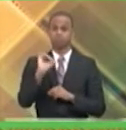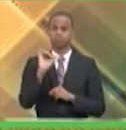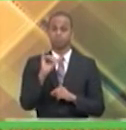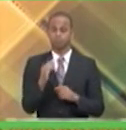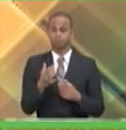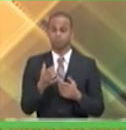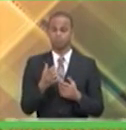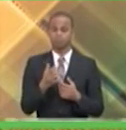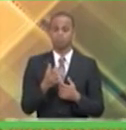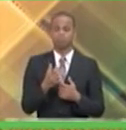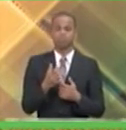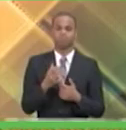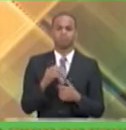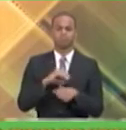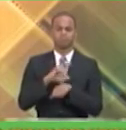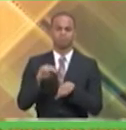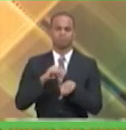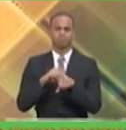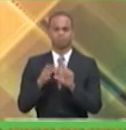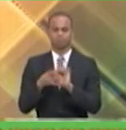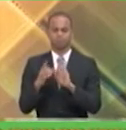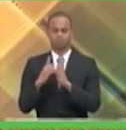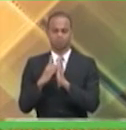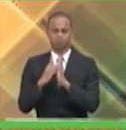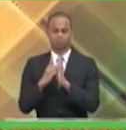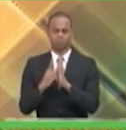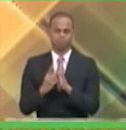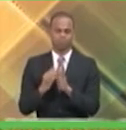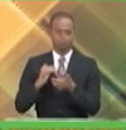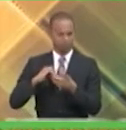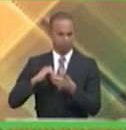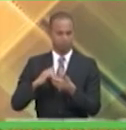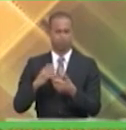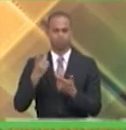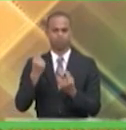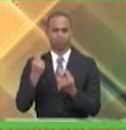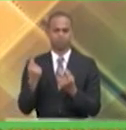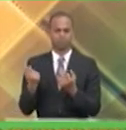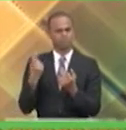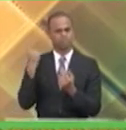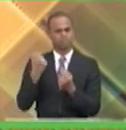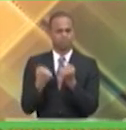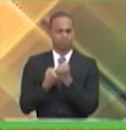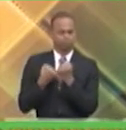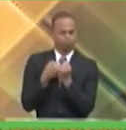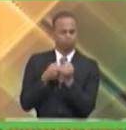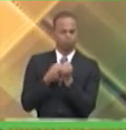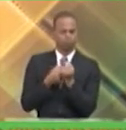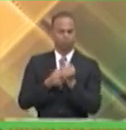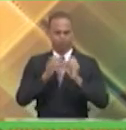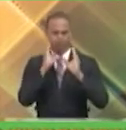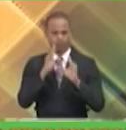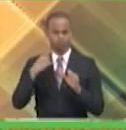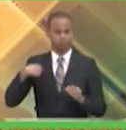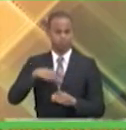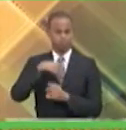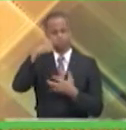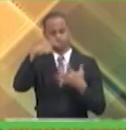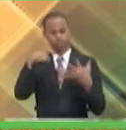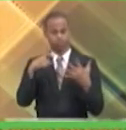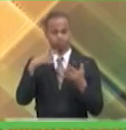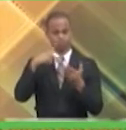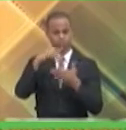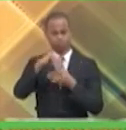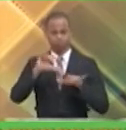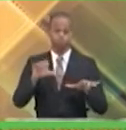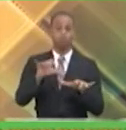que del Consejo Nacional de Discapacidad. Han estado con nosotros ahí, atentos a todo lo que tenga que ver con el